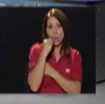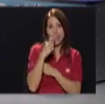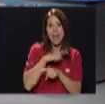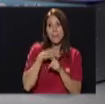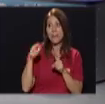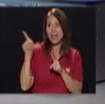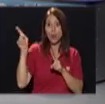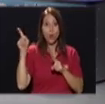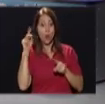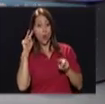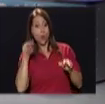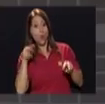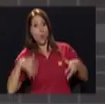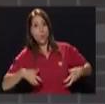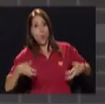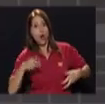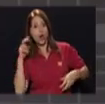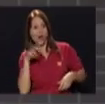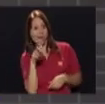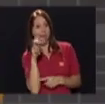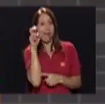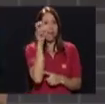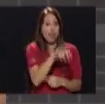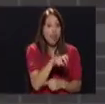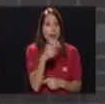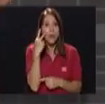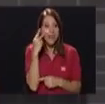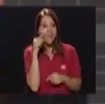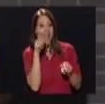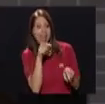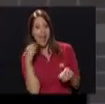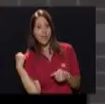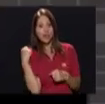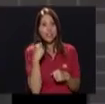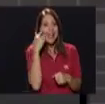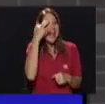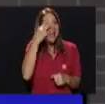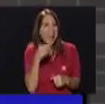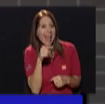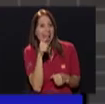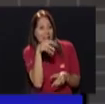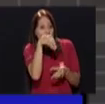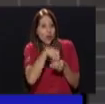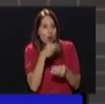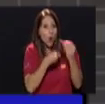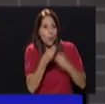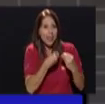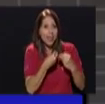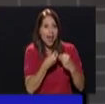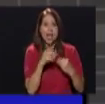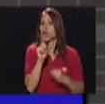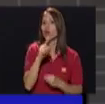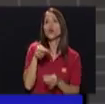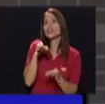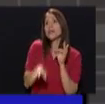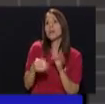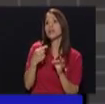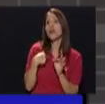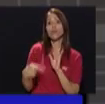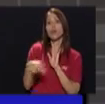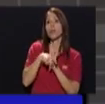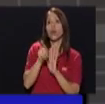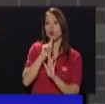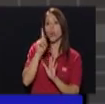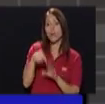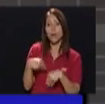mochila, sin embargo el mono brincó hacia la mochila porque ve mochila y piensa en comida, ¿verdad? Entonces hay una cuestión ahí de, no es que no